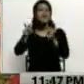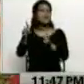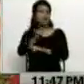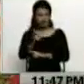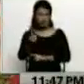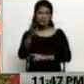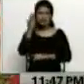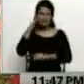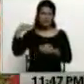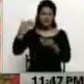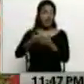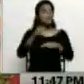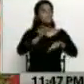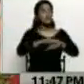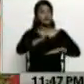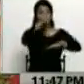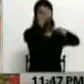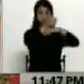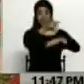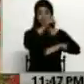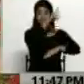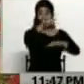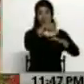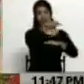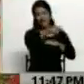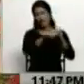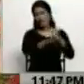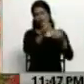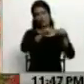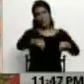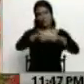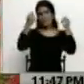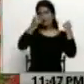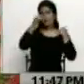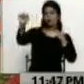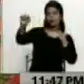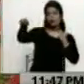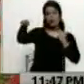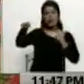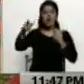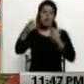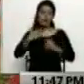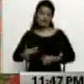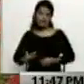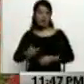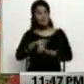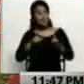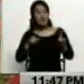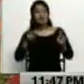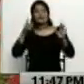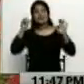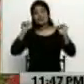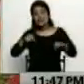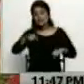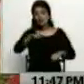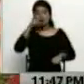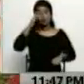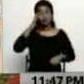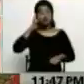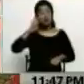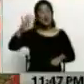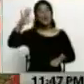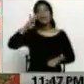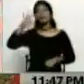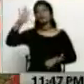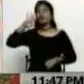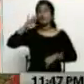constitucional porque la asamblea dirigida temporalmente por los burgueses continúe en desacato pero por si acaso sueñan con con una convocatoria